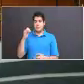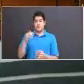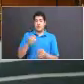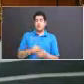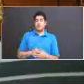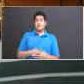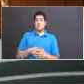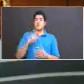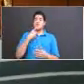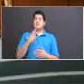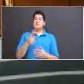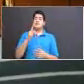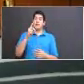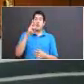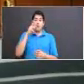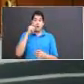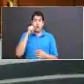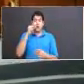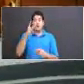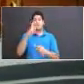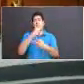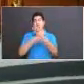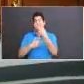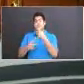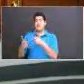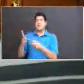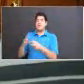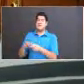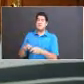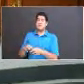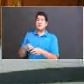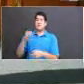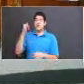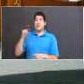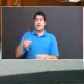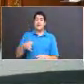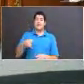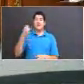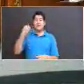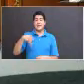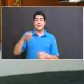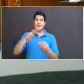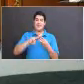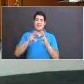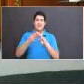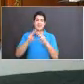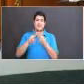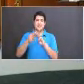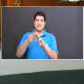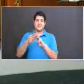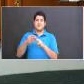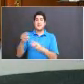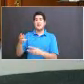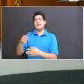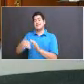hombre bajando de Jerusalén a Jericó se salió de Jerusalén, se salió de la iglesia.